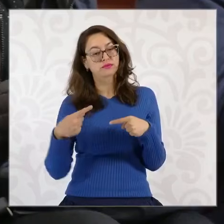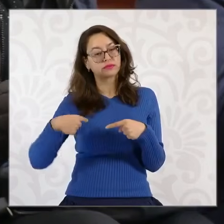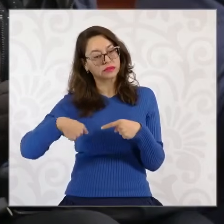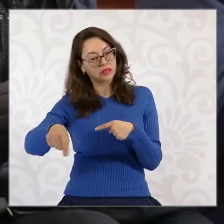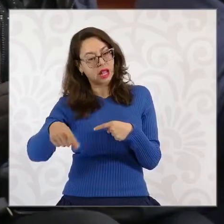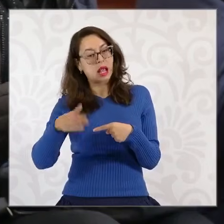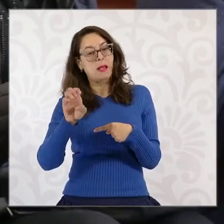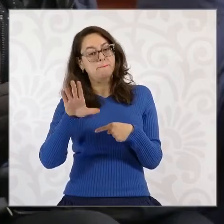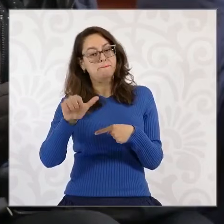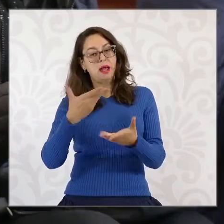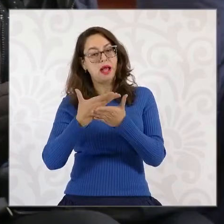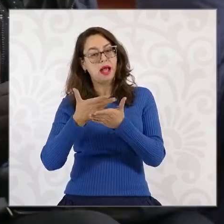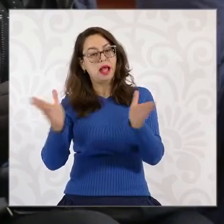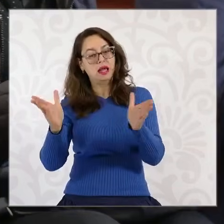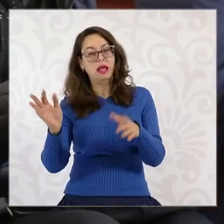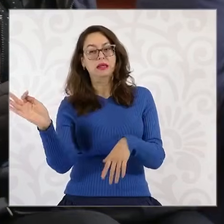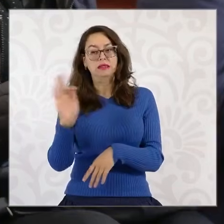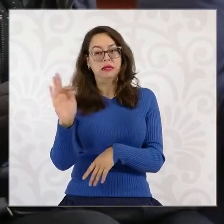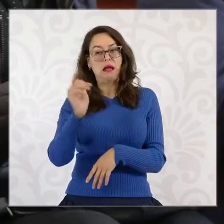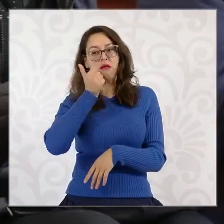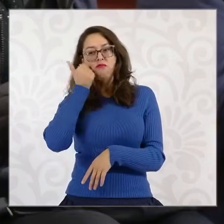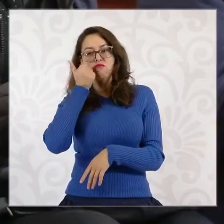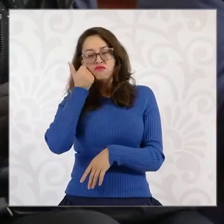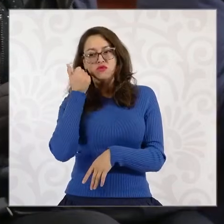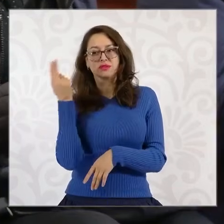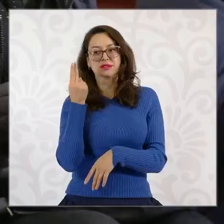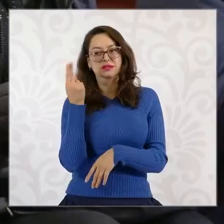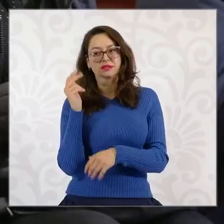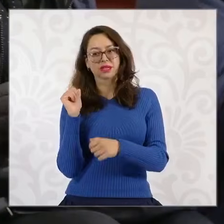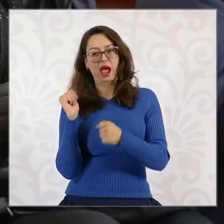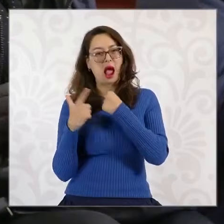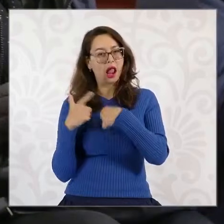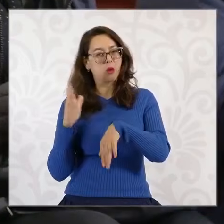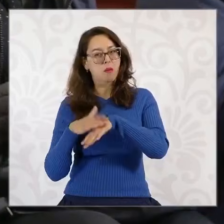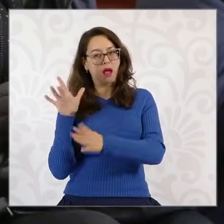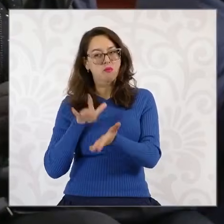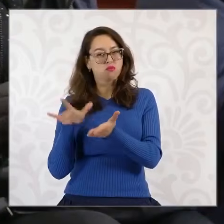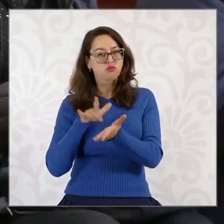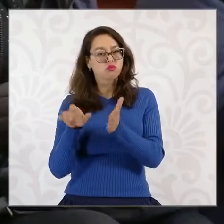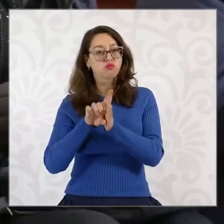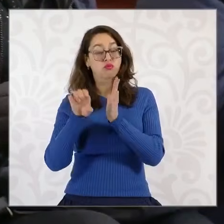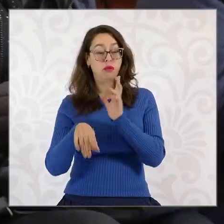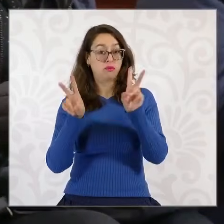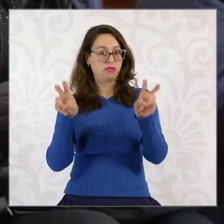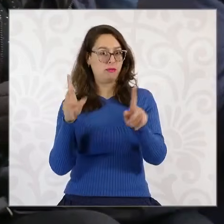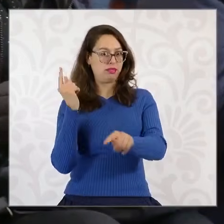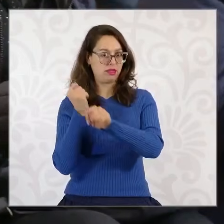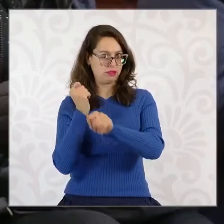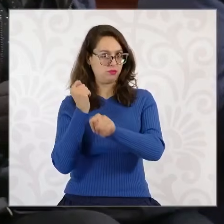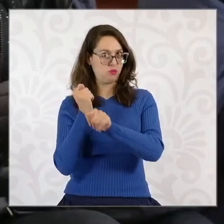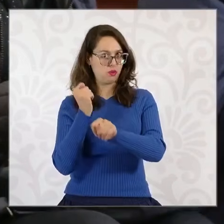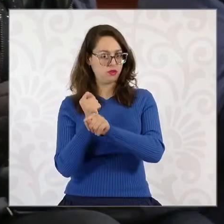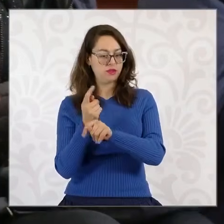alumnos necesiten un apoyo extra. Digo, ya está el claro ejemplo, por ejemplo, del apoyo que se le da al transporte, si estas